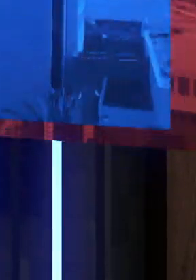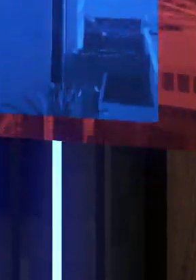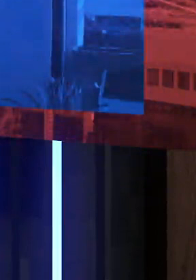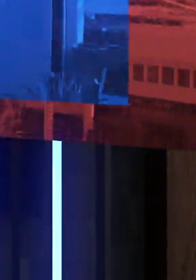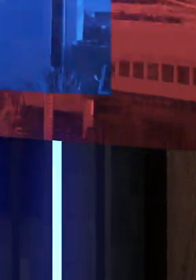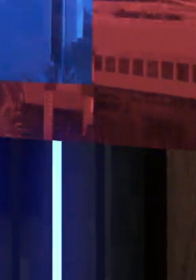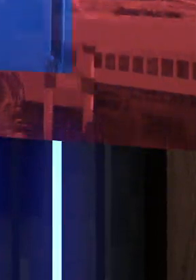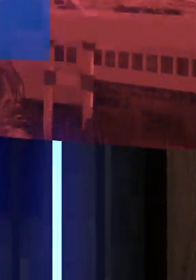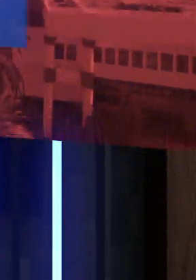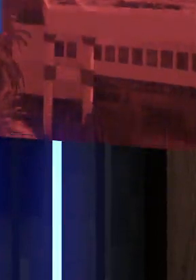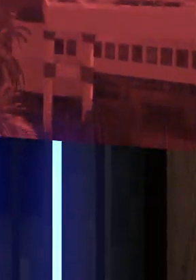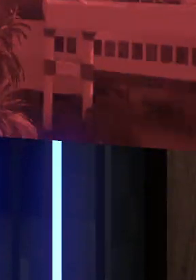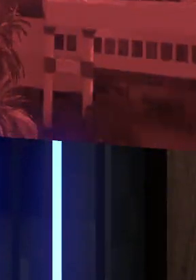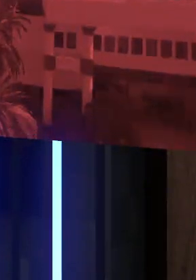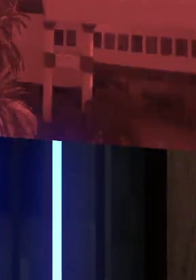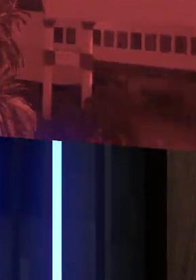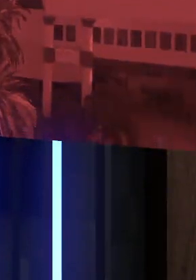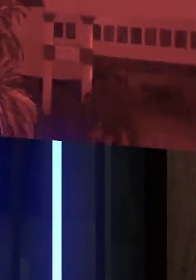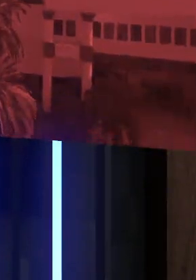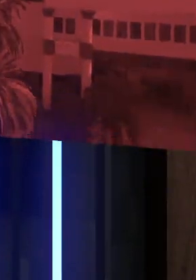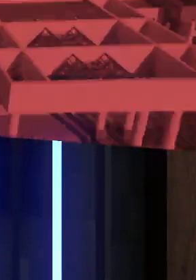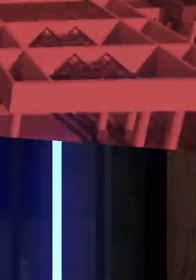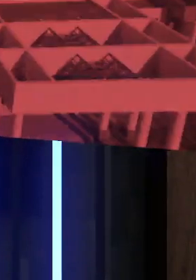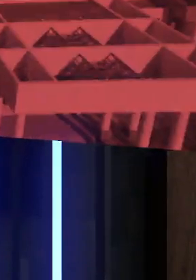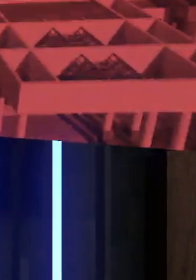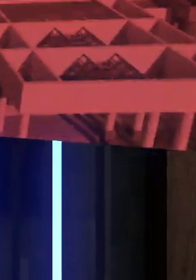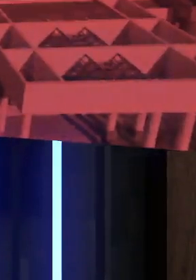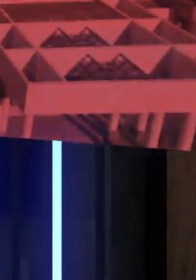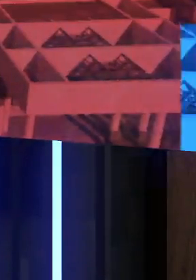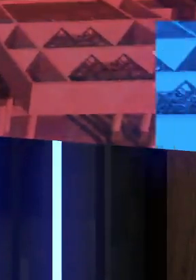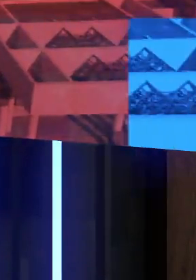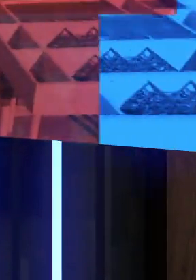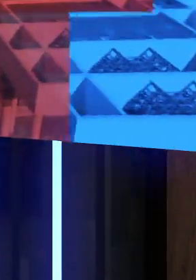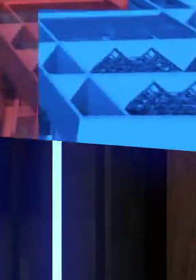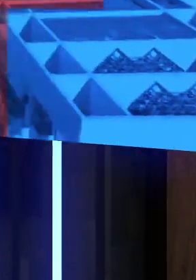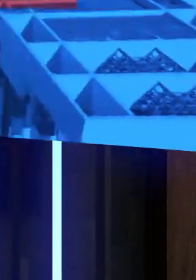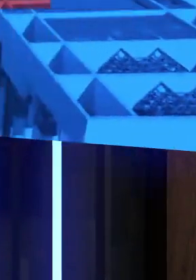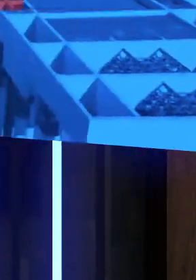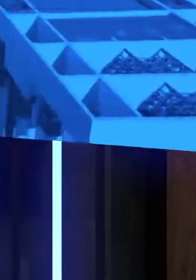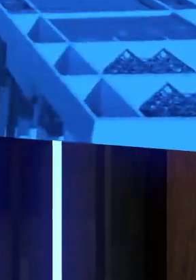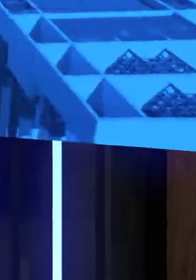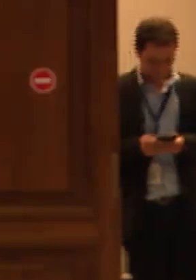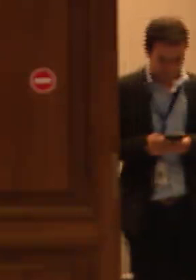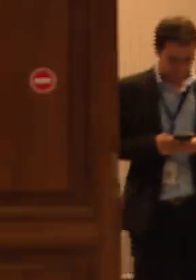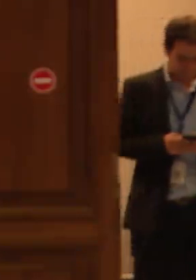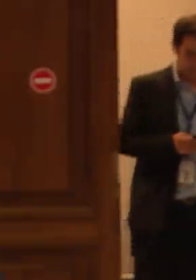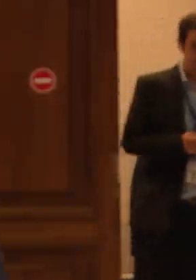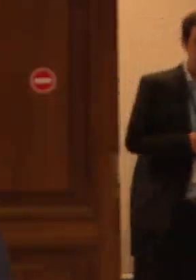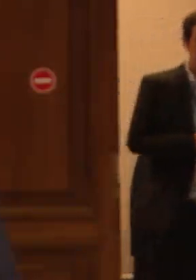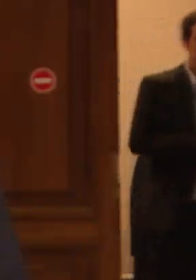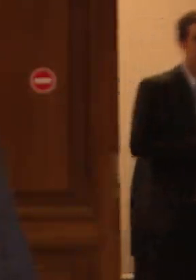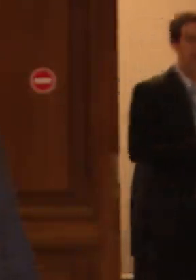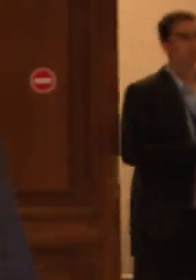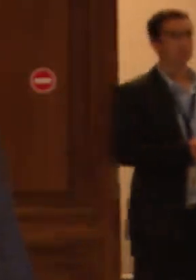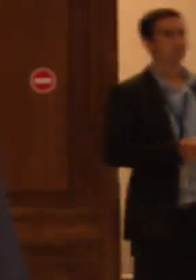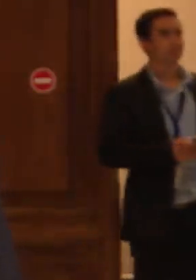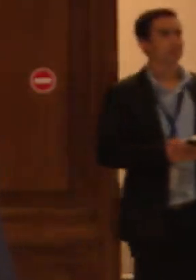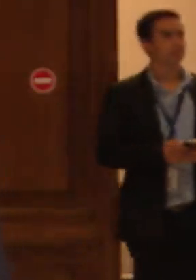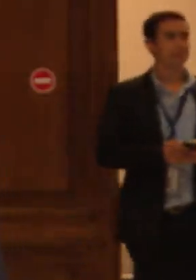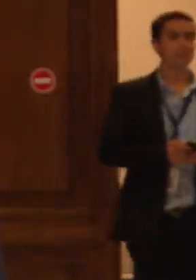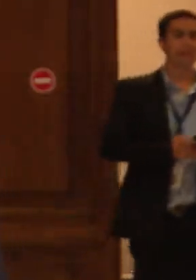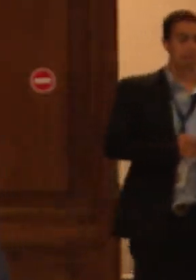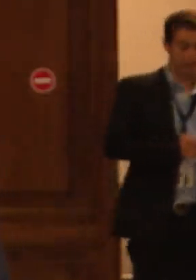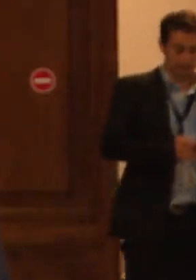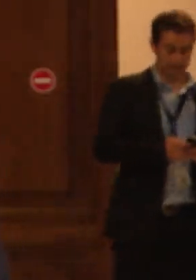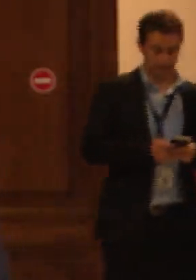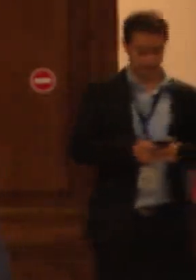desde que haya cumplido los 18 años de edad, si no se ha ejercido antes la acción penal. Yo estoy pensando, por